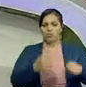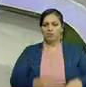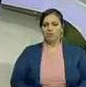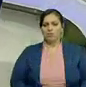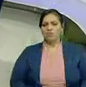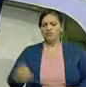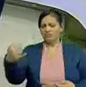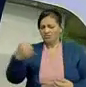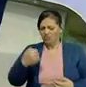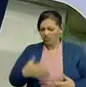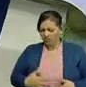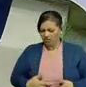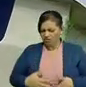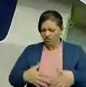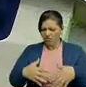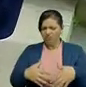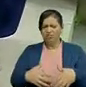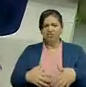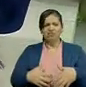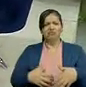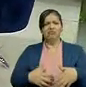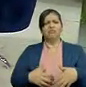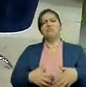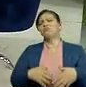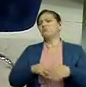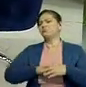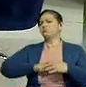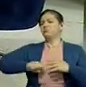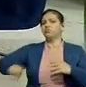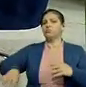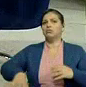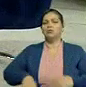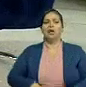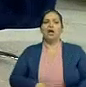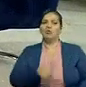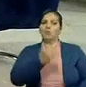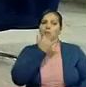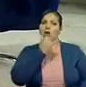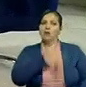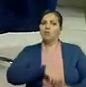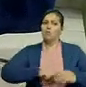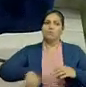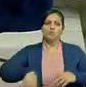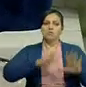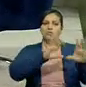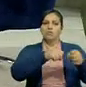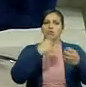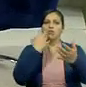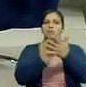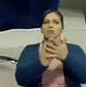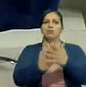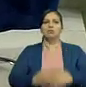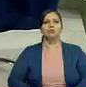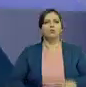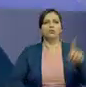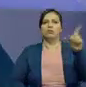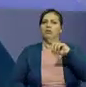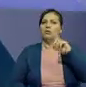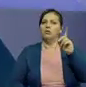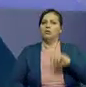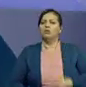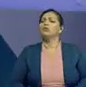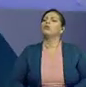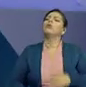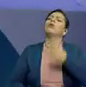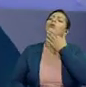un acompañamiento psicológico, un acompañamiento también espiritual. Lo que pasa es que la palabra pena,